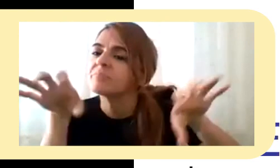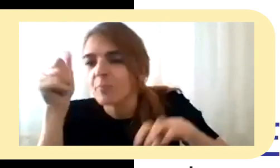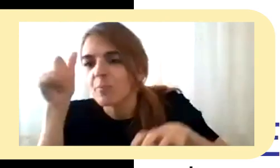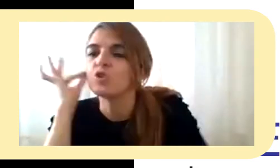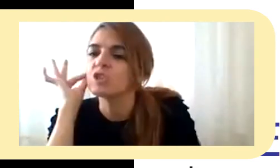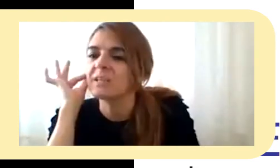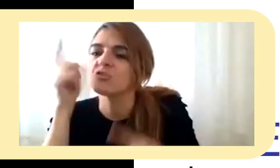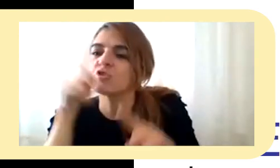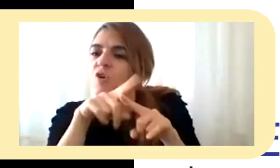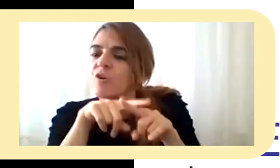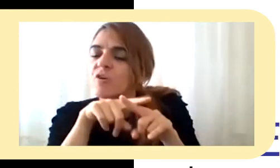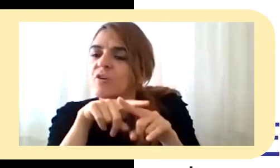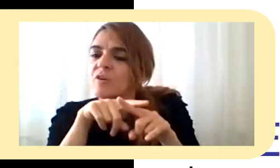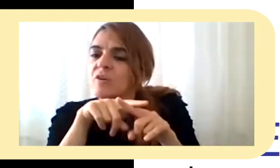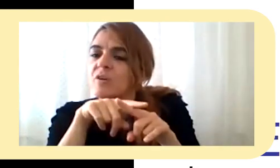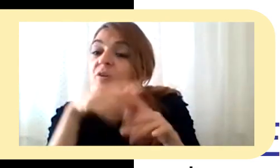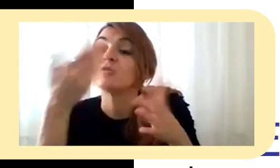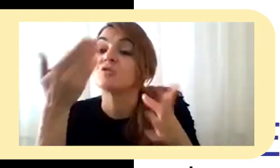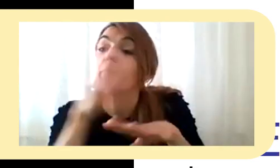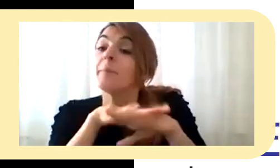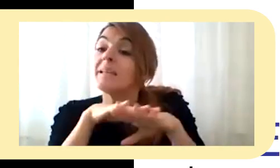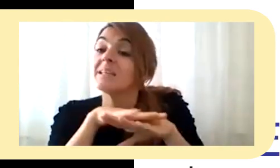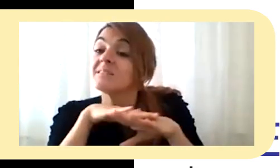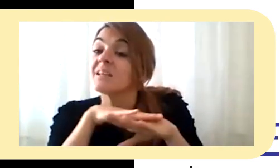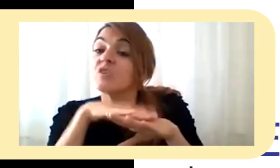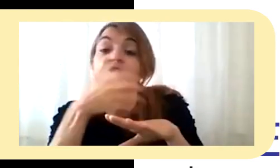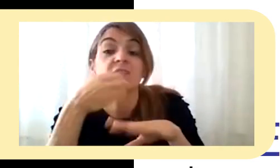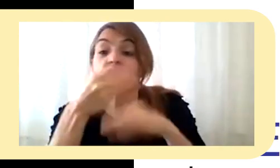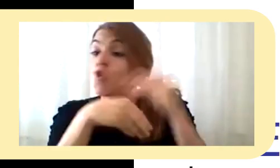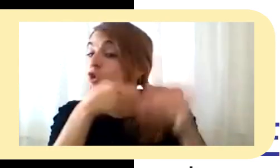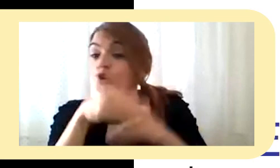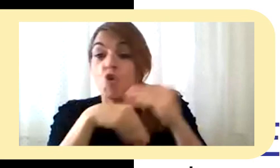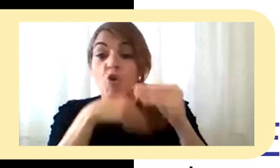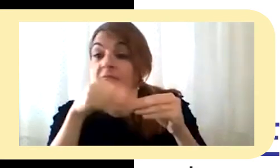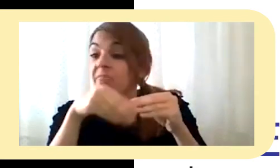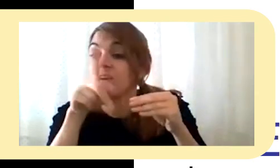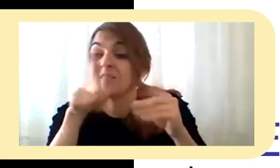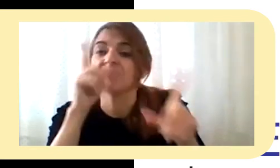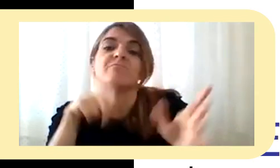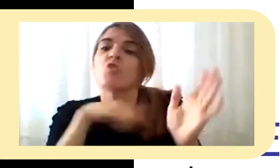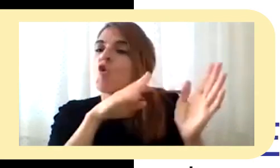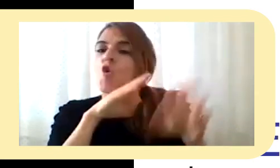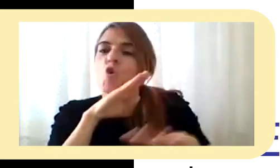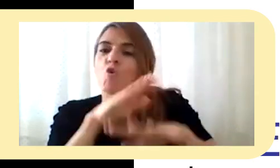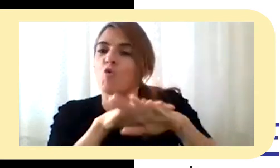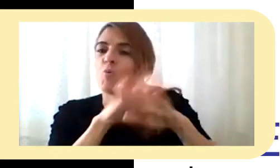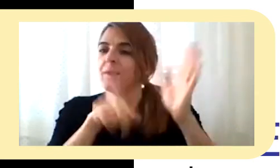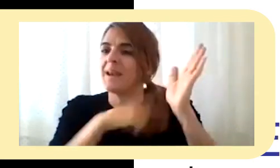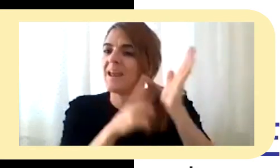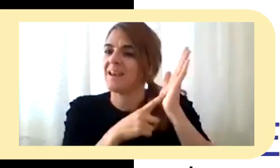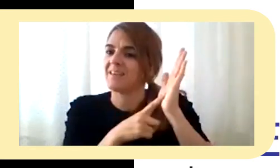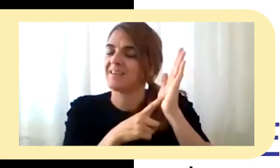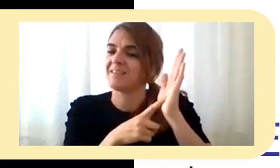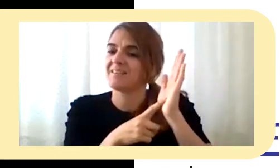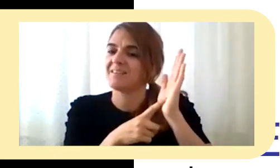ministerio que no desagregue por sexo incumple la ley que el mismo ministerio tiene hecha desde el